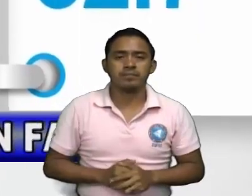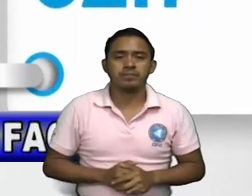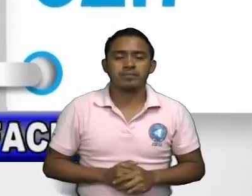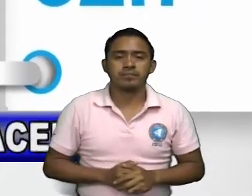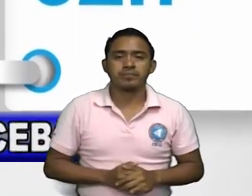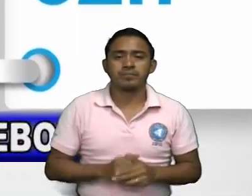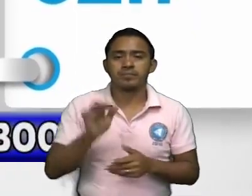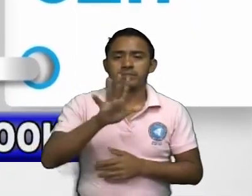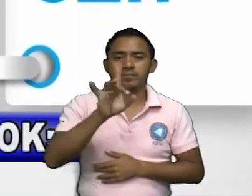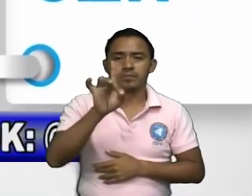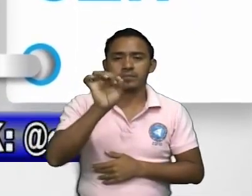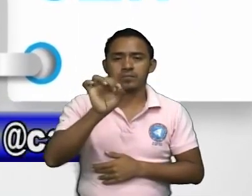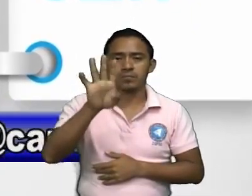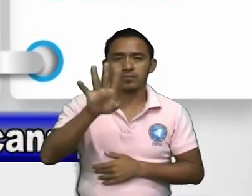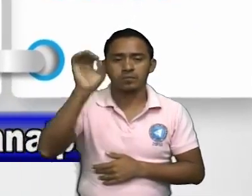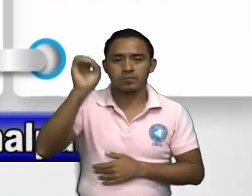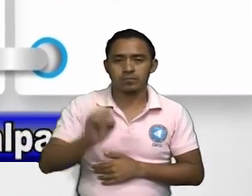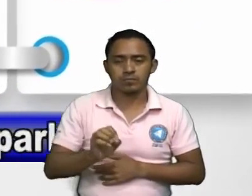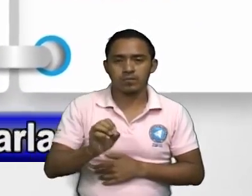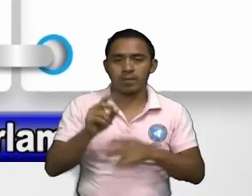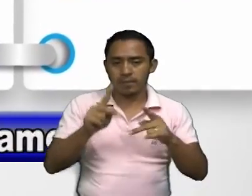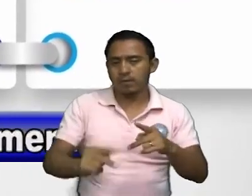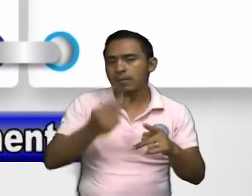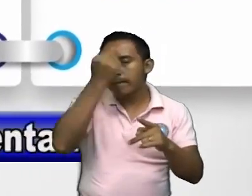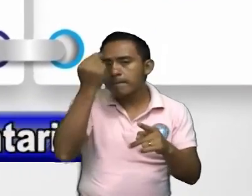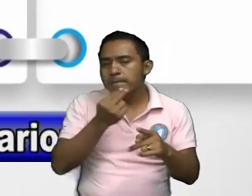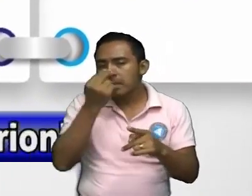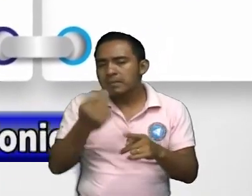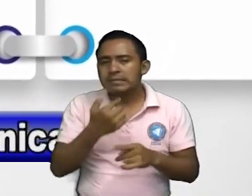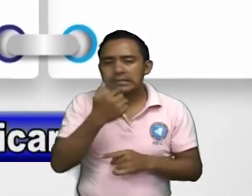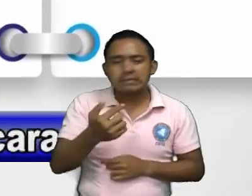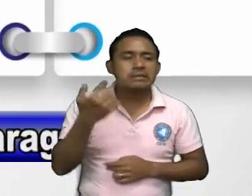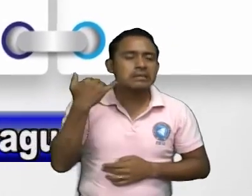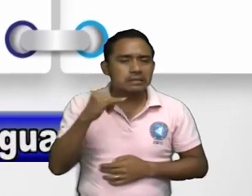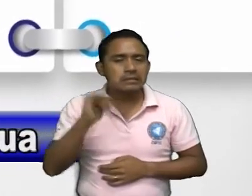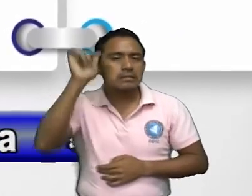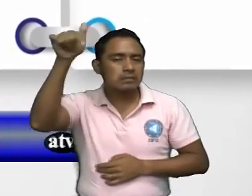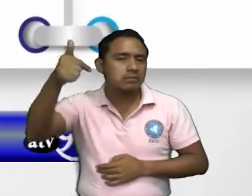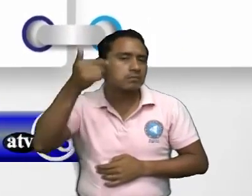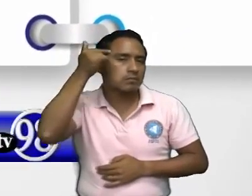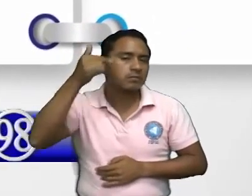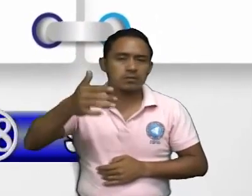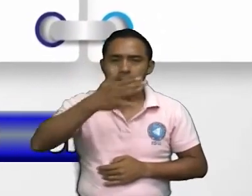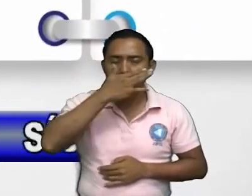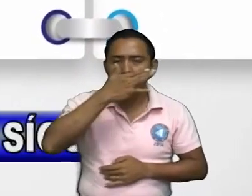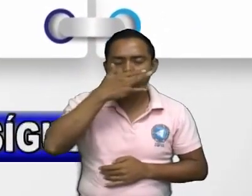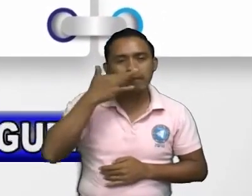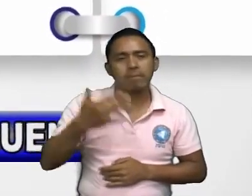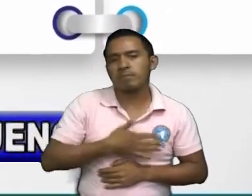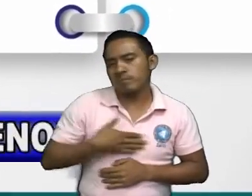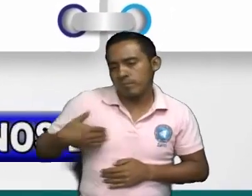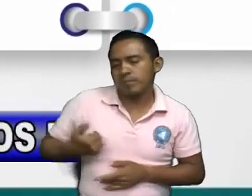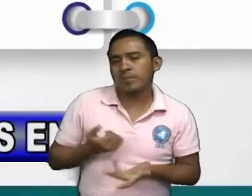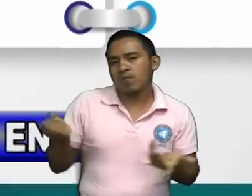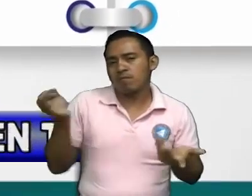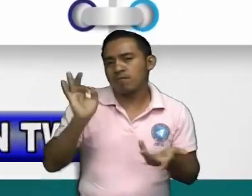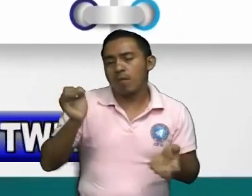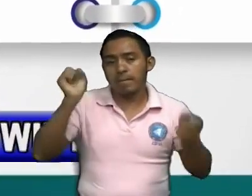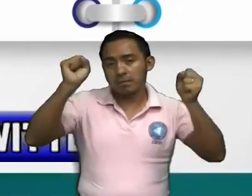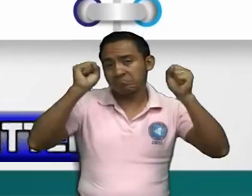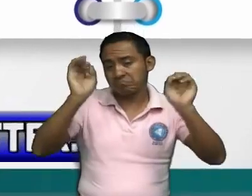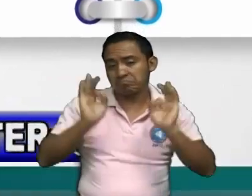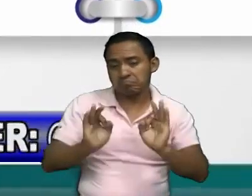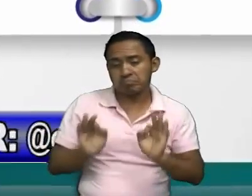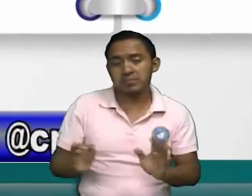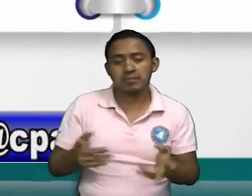El 51.4% de los encuestados opina que con el gobierno sandinista tendrían mejores oportunidades de triunfar en la